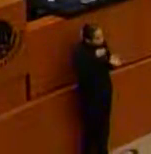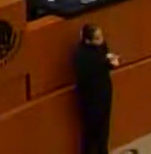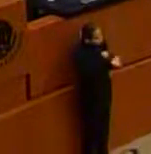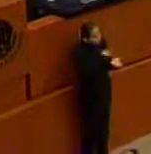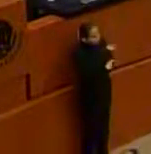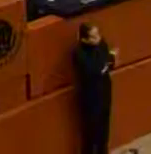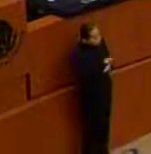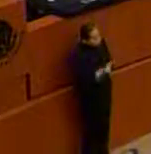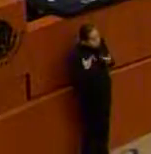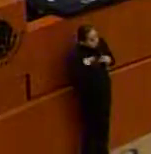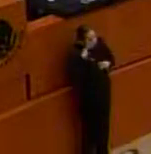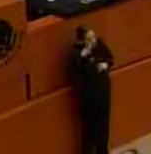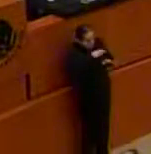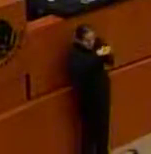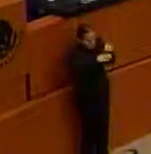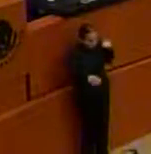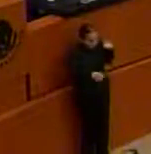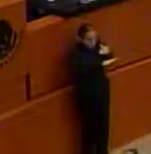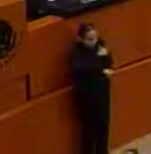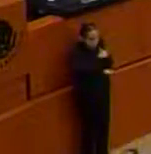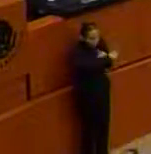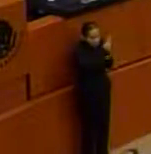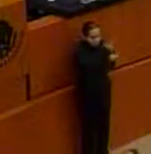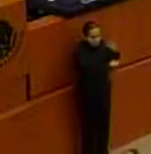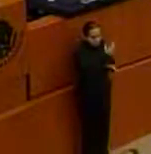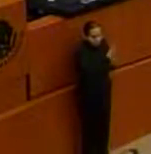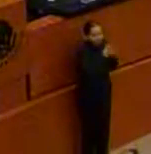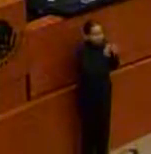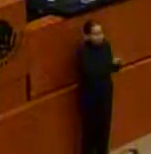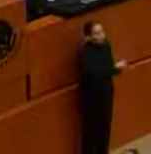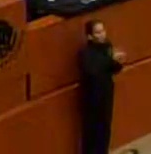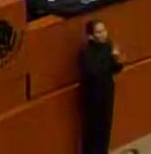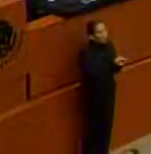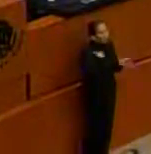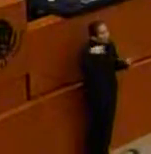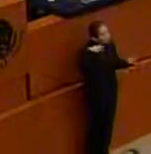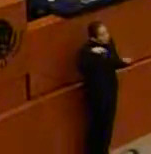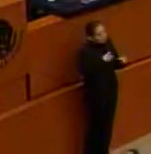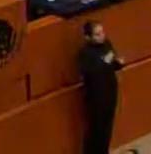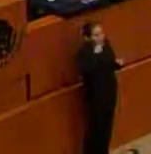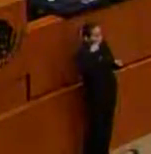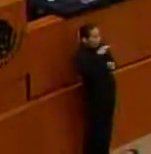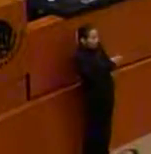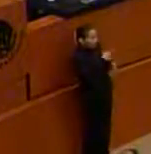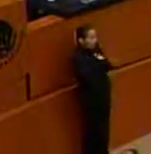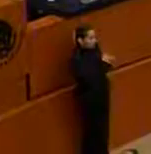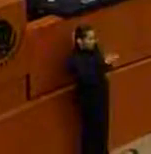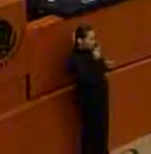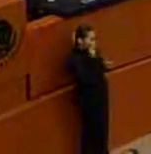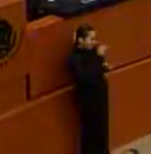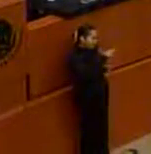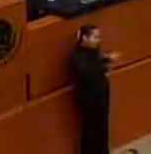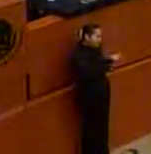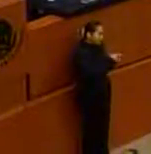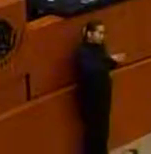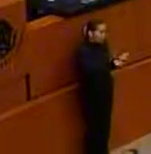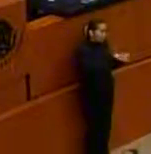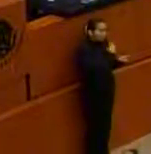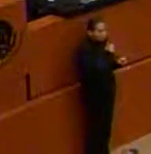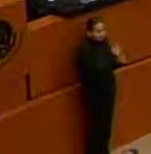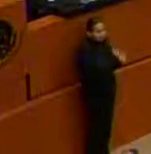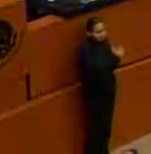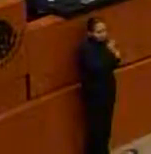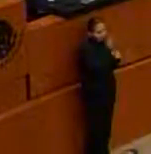ingreso ciudadano universal como nueva forma o nuevo enfoque frente